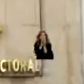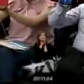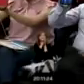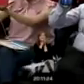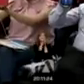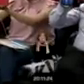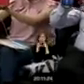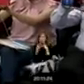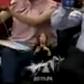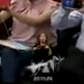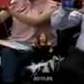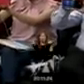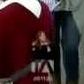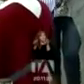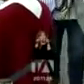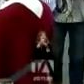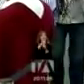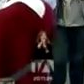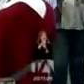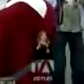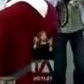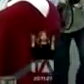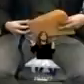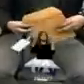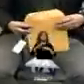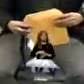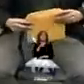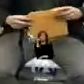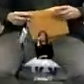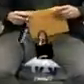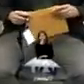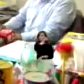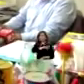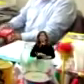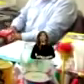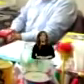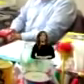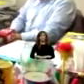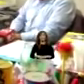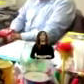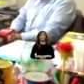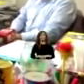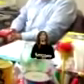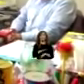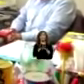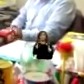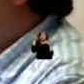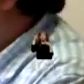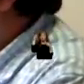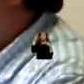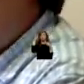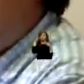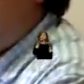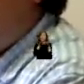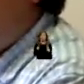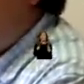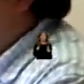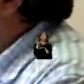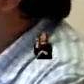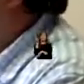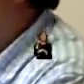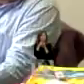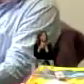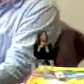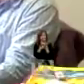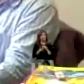la difusión de sus planes de trabajo, se ve difícil. Pero políticamente podría tener una explicación, según este